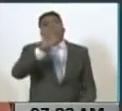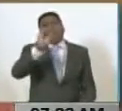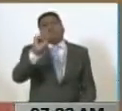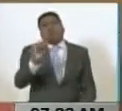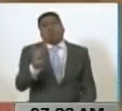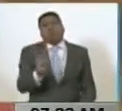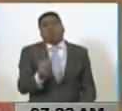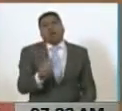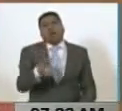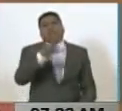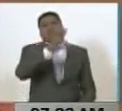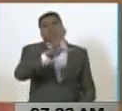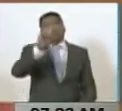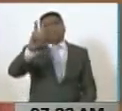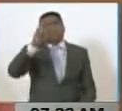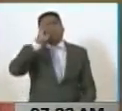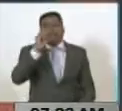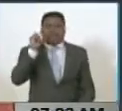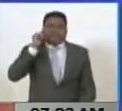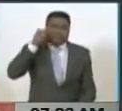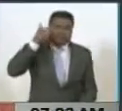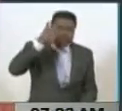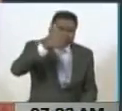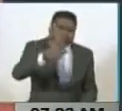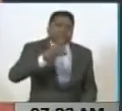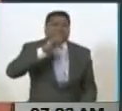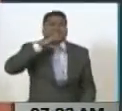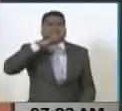años dedicado a esto, y gente que históricamente como